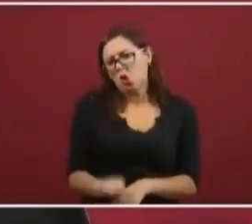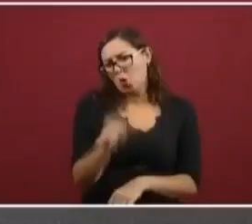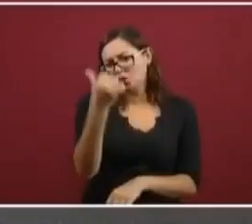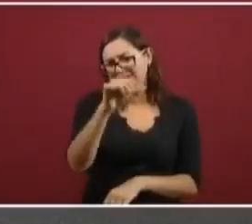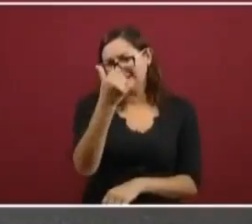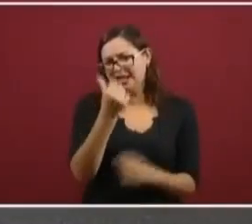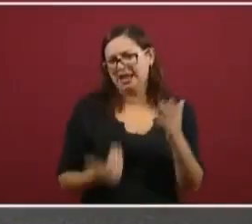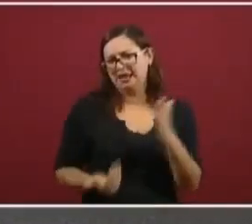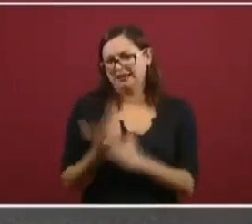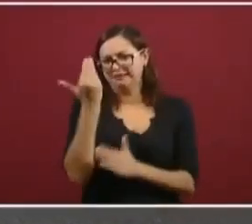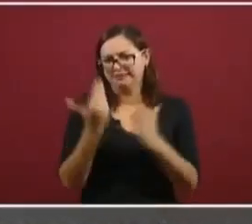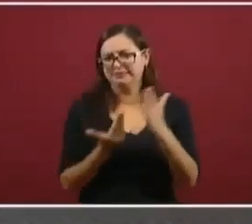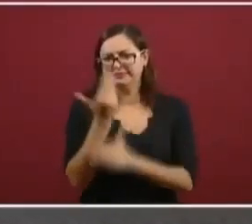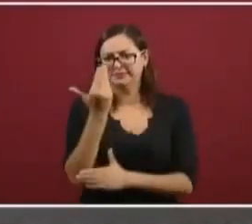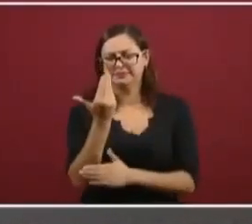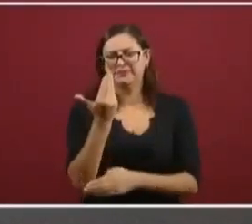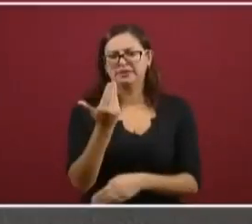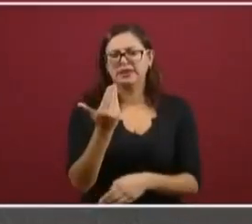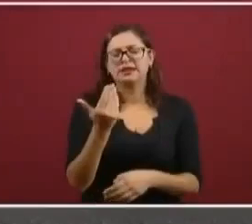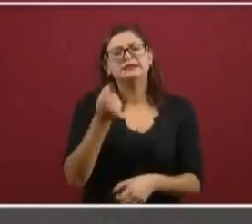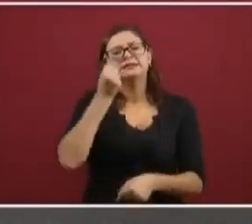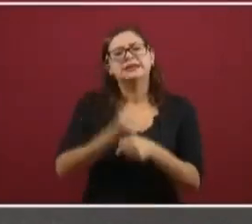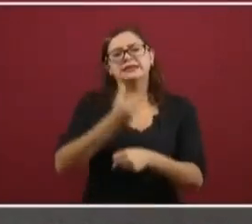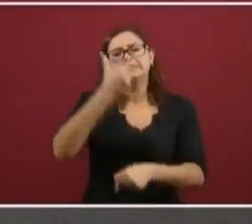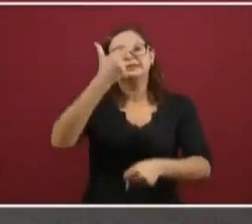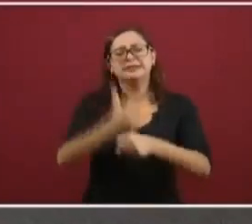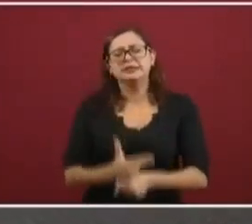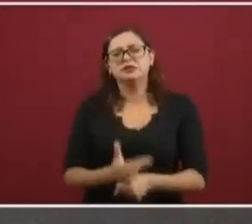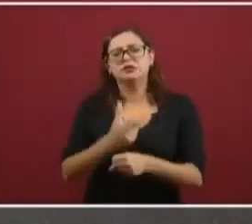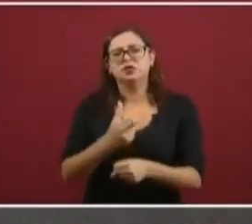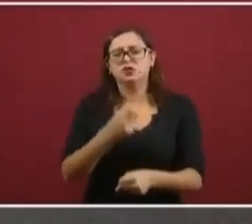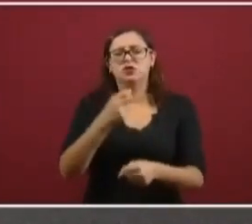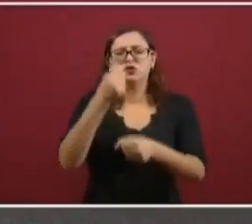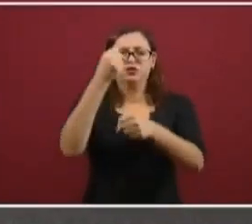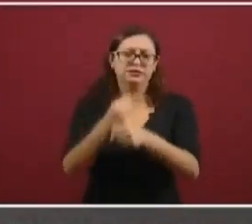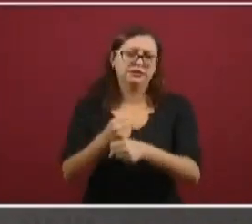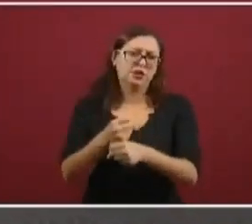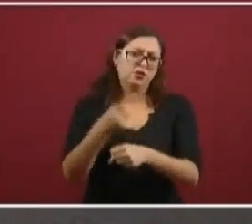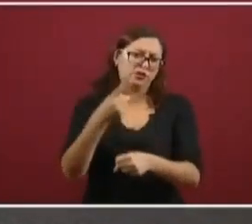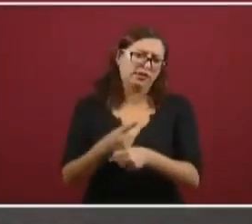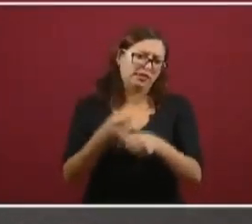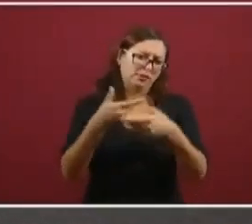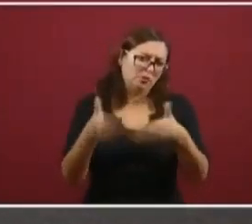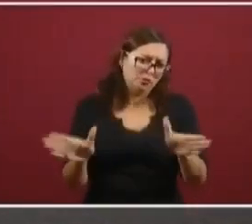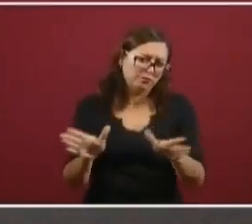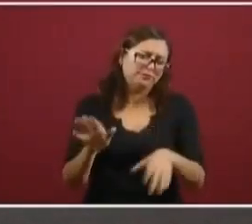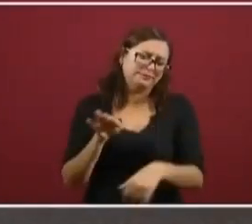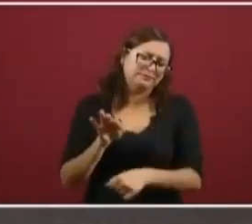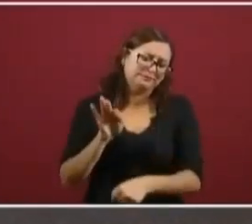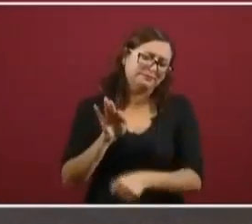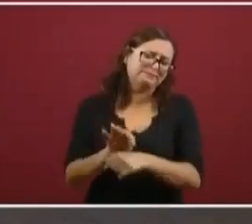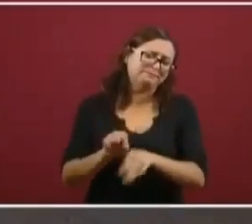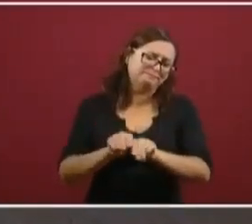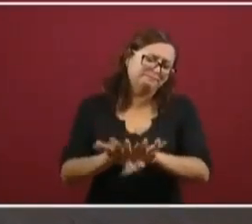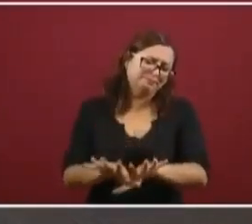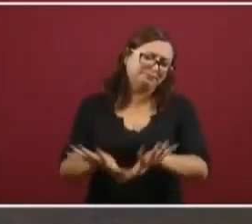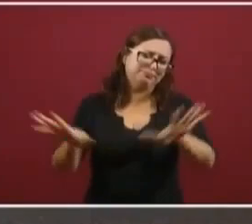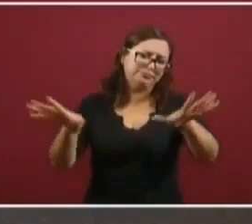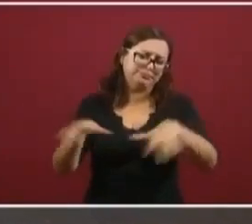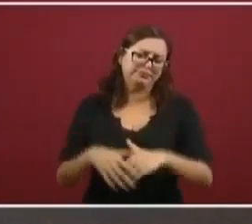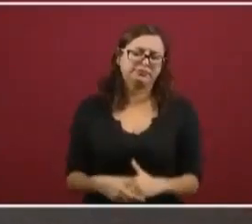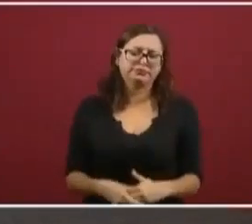a informar el secretario de seguridad pública Y esto es para que la gente